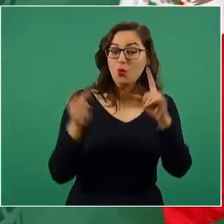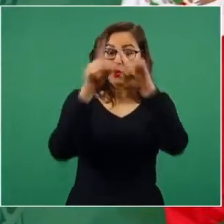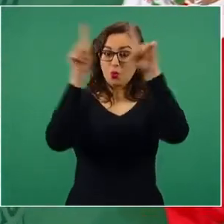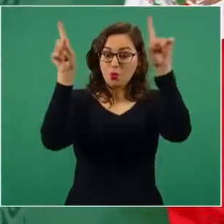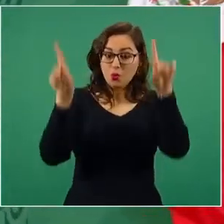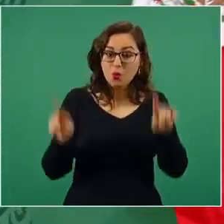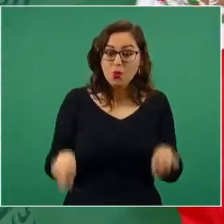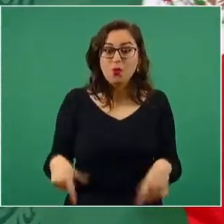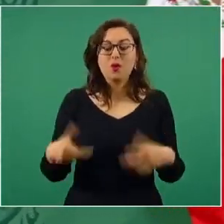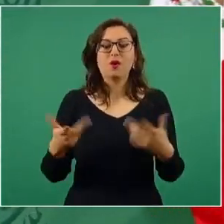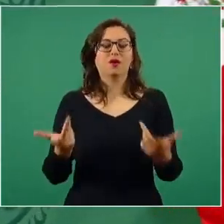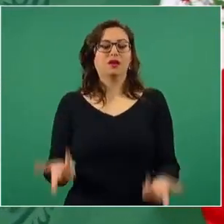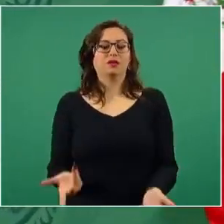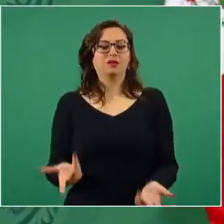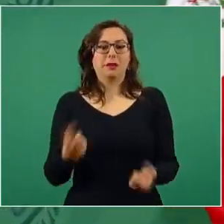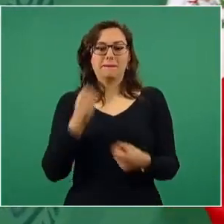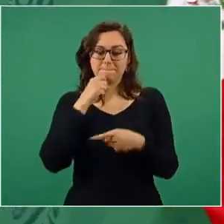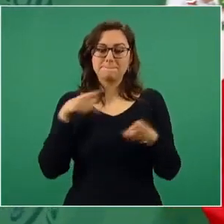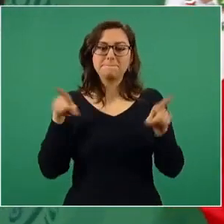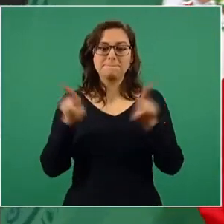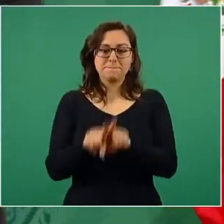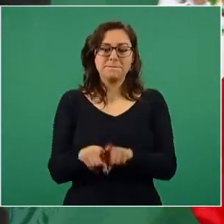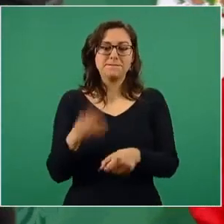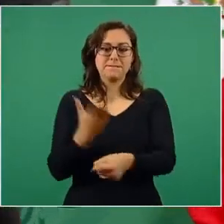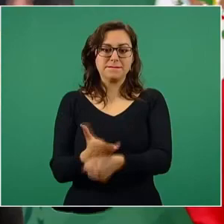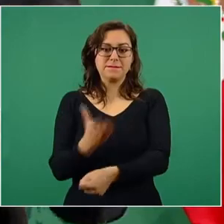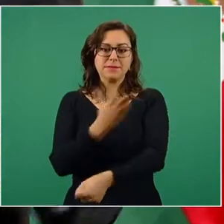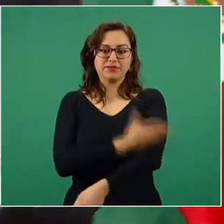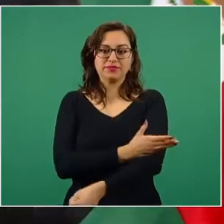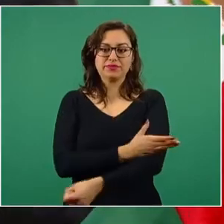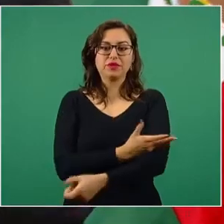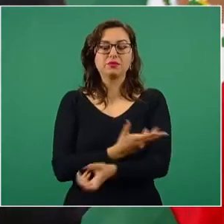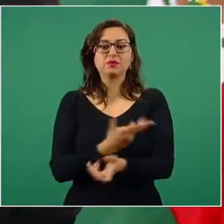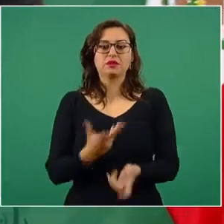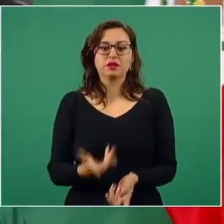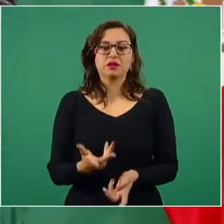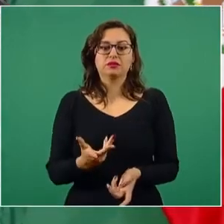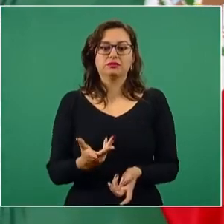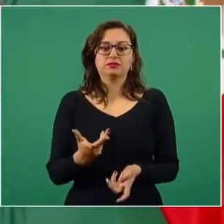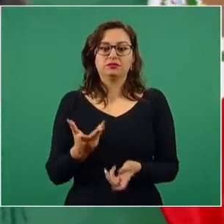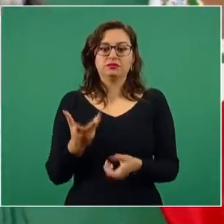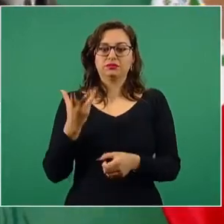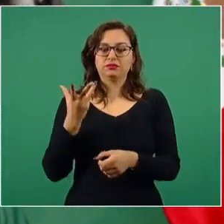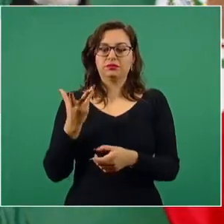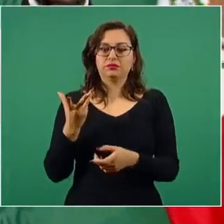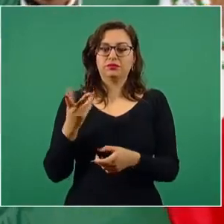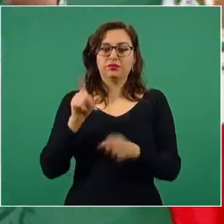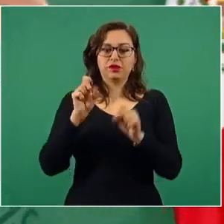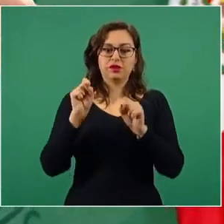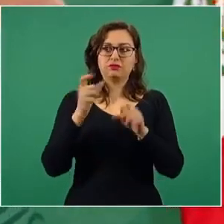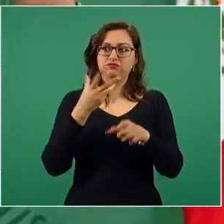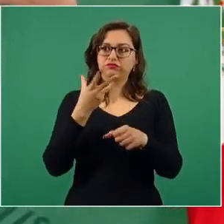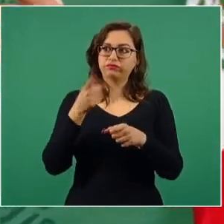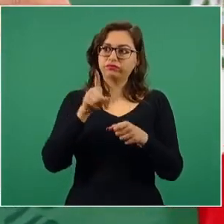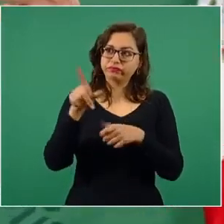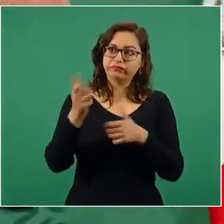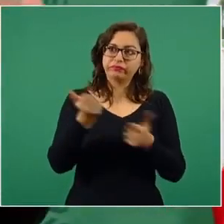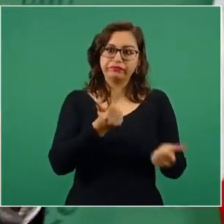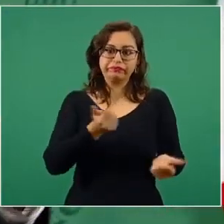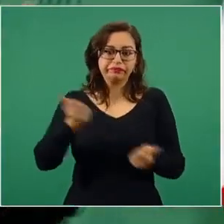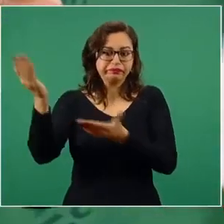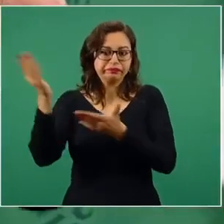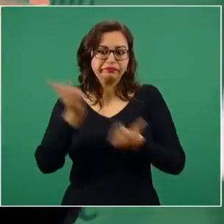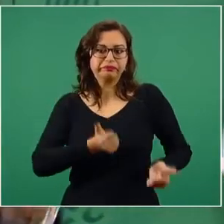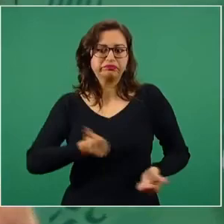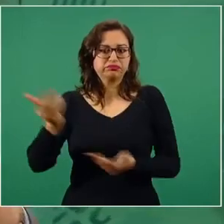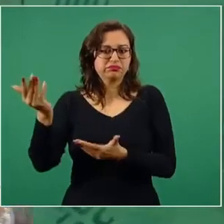los muebles que habían, sobre todo en Los Pinos. Se están arreglando oficinas para que la zona